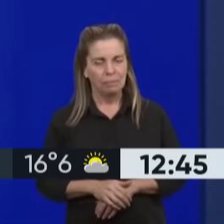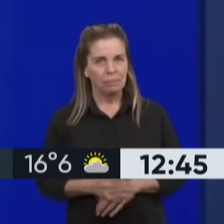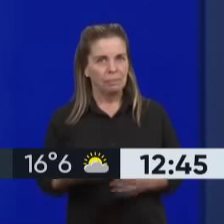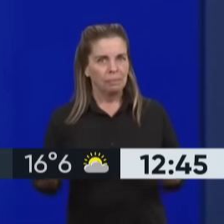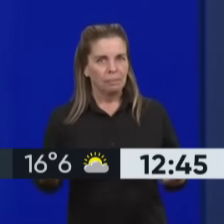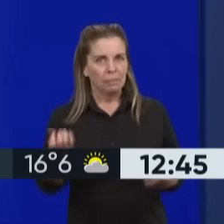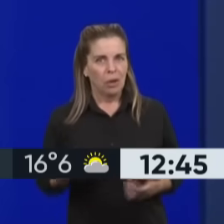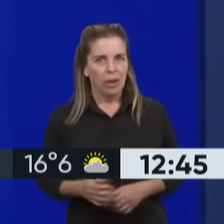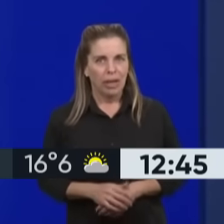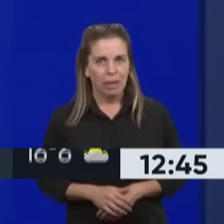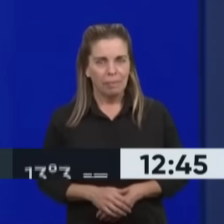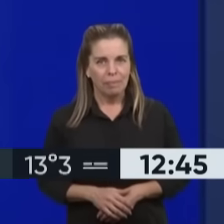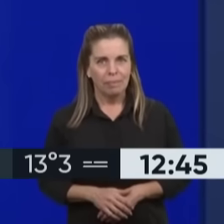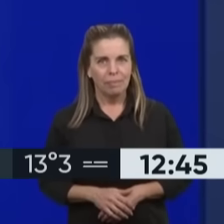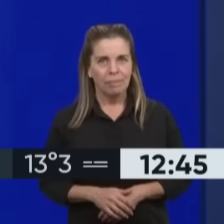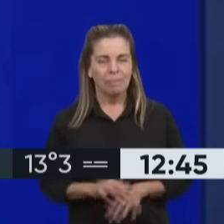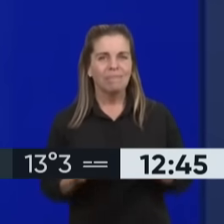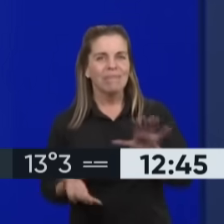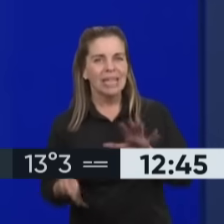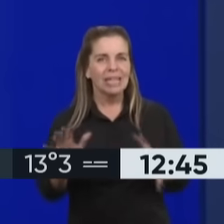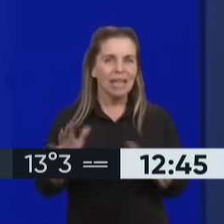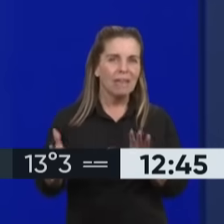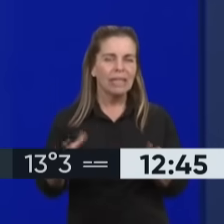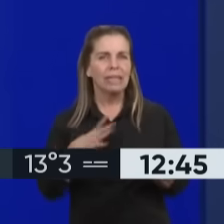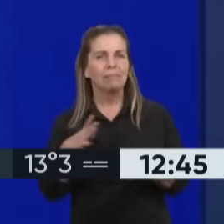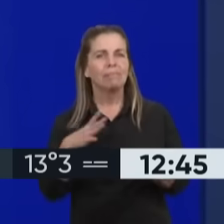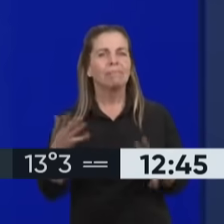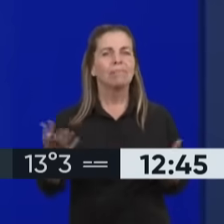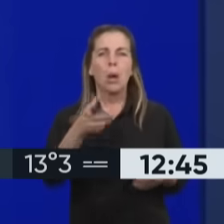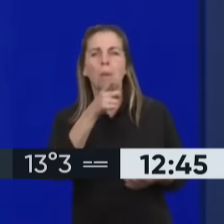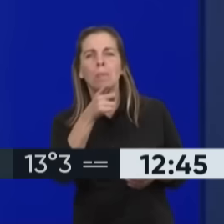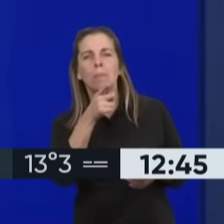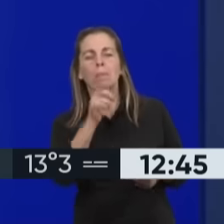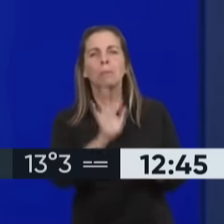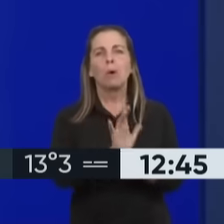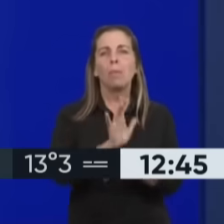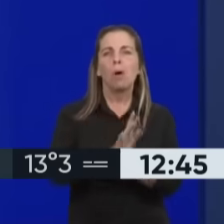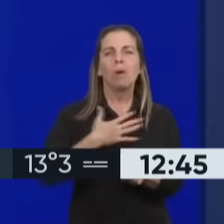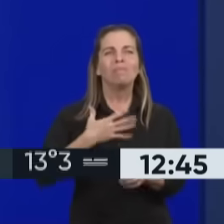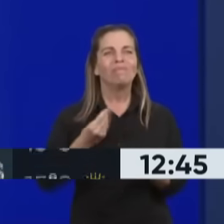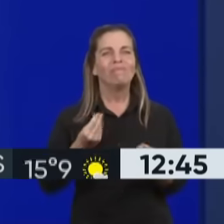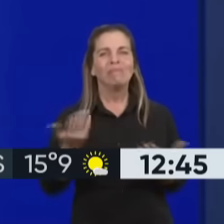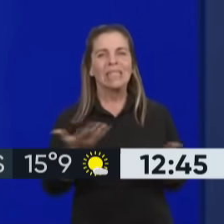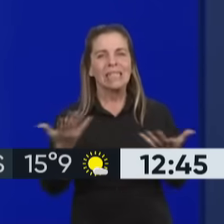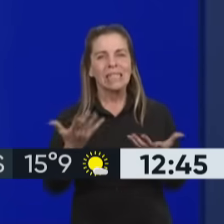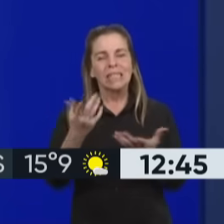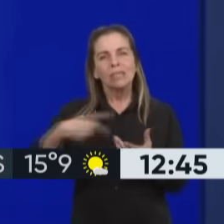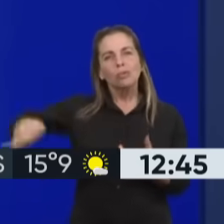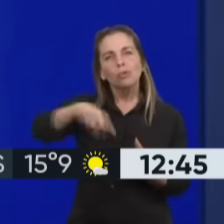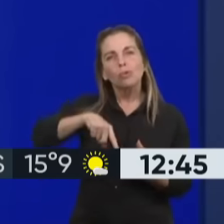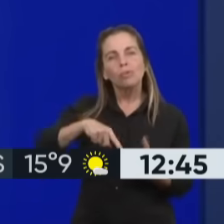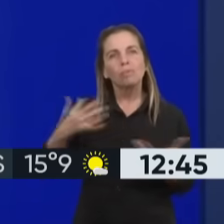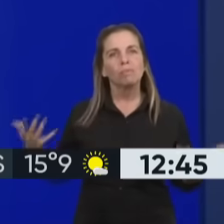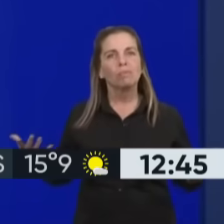porque a veces uno tiene la sensación de que no tienen en claro